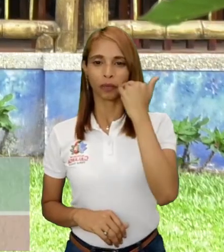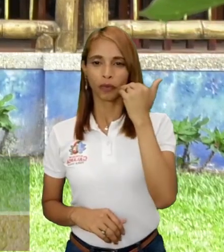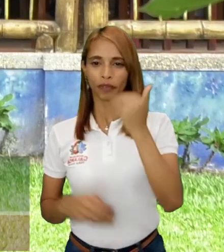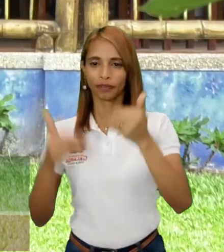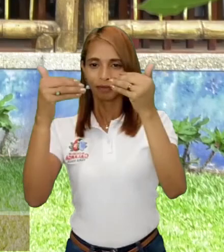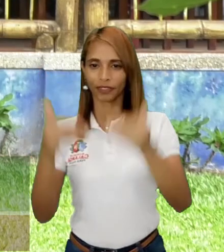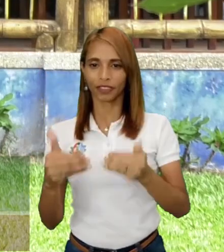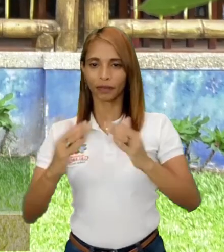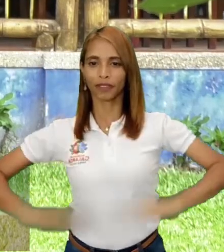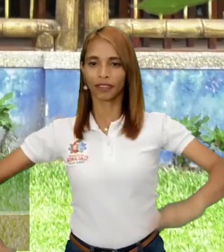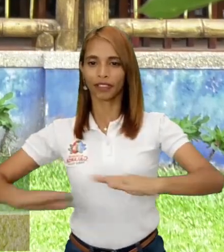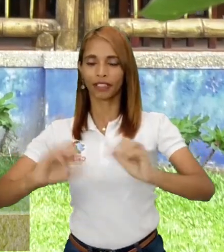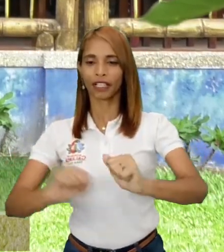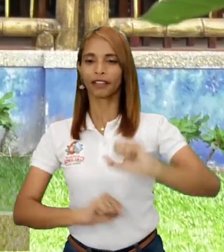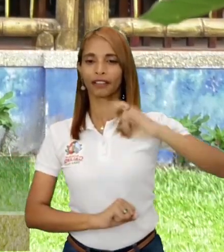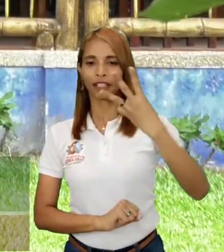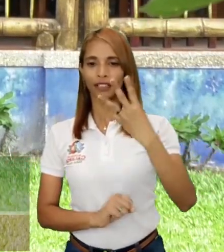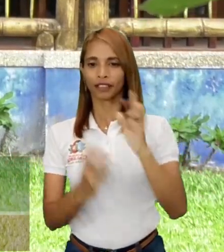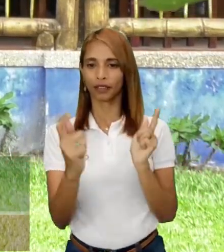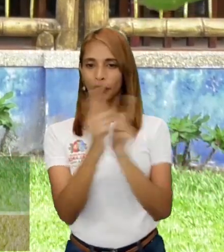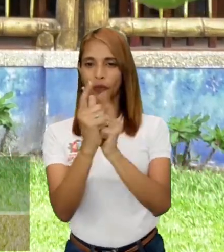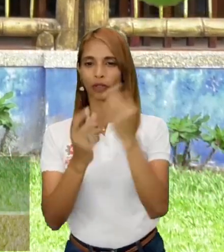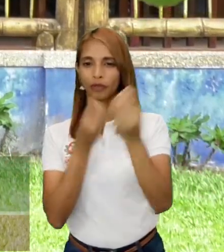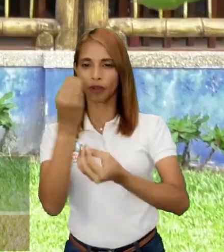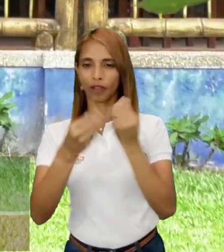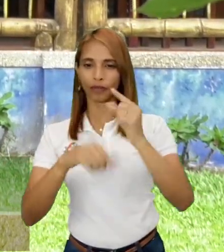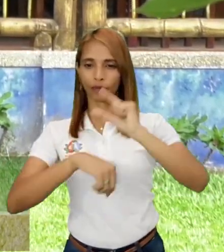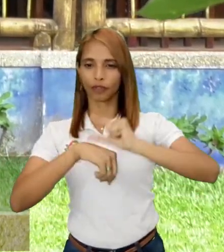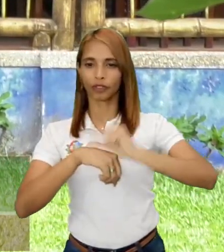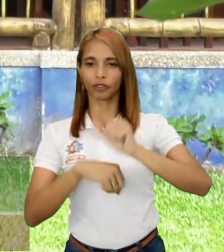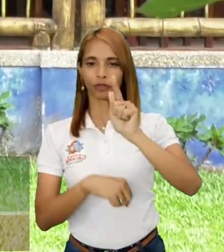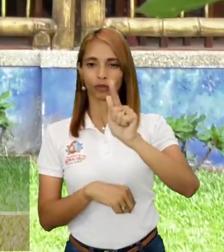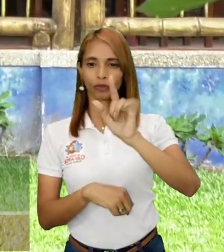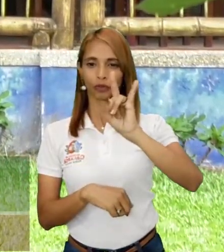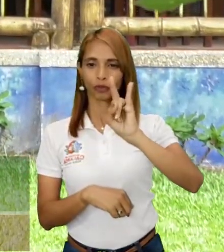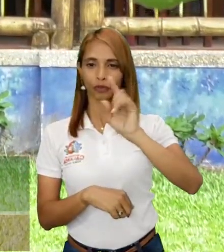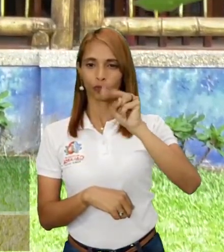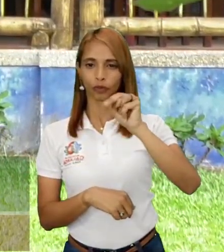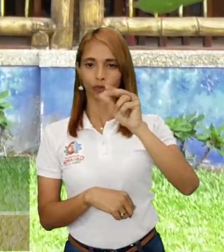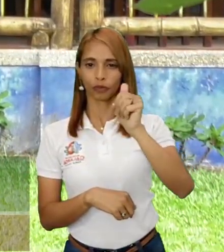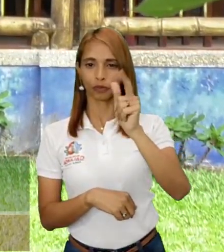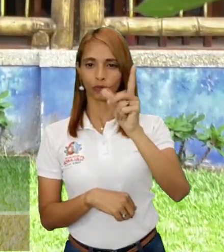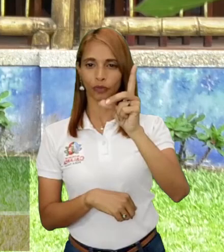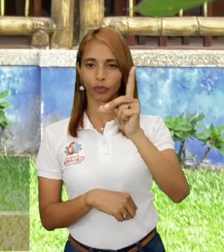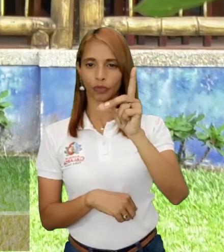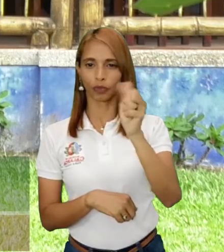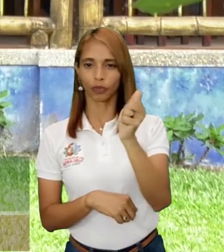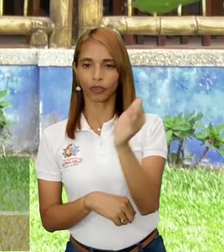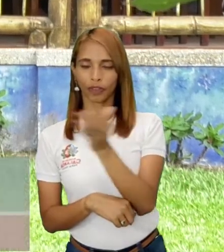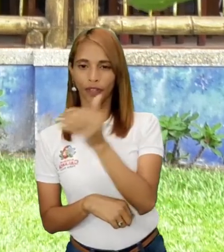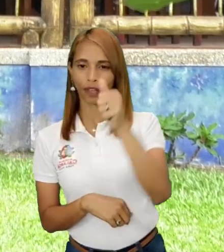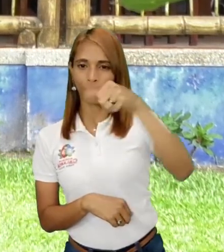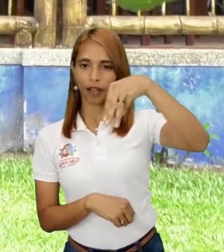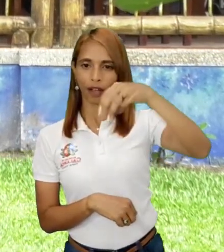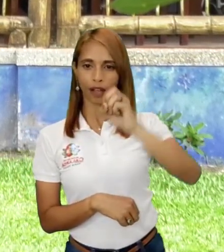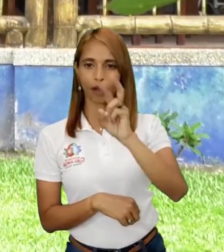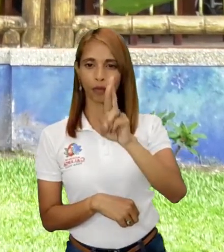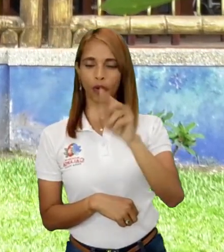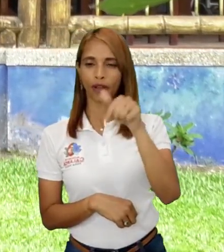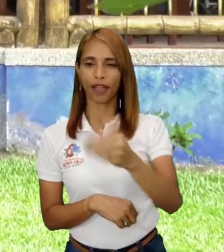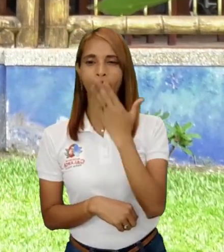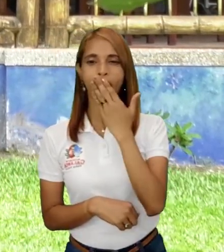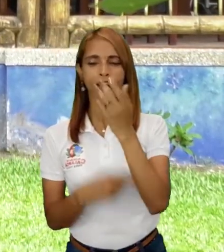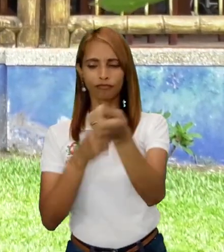mujeres con discapacidad y territorio es el tercer encuentro que Está realizando la fundación fundamor de calarcá aquí muy cerca del casco urbano del